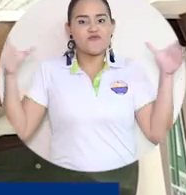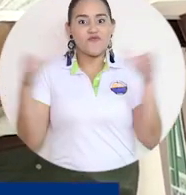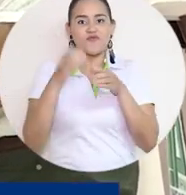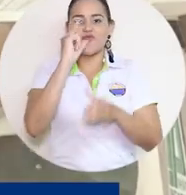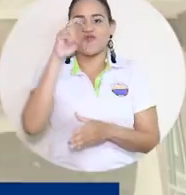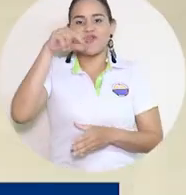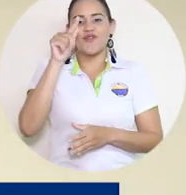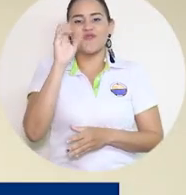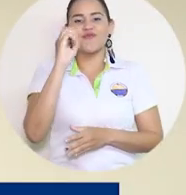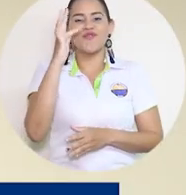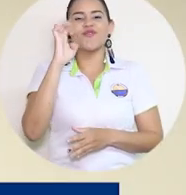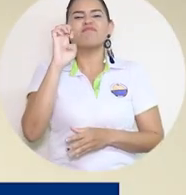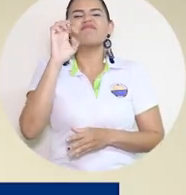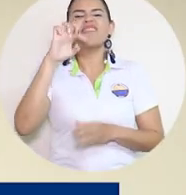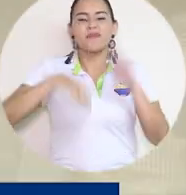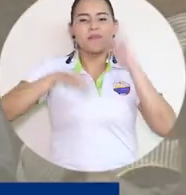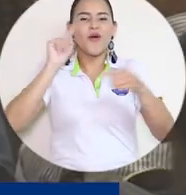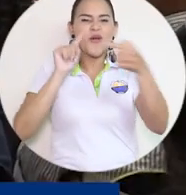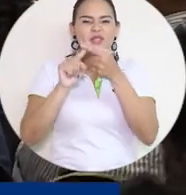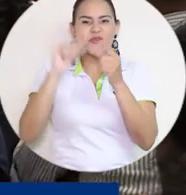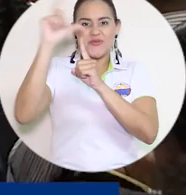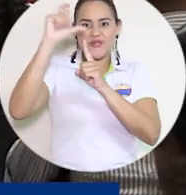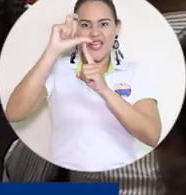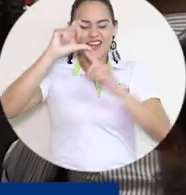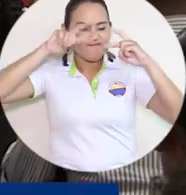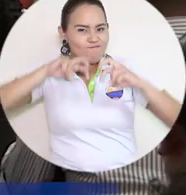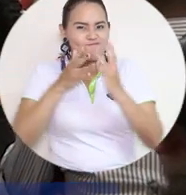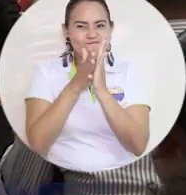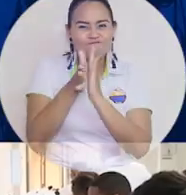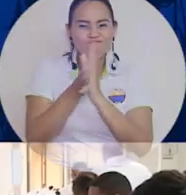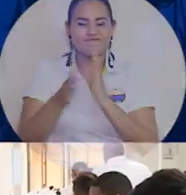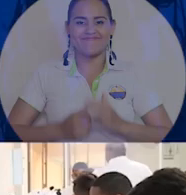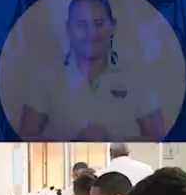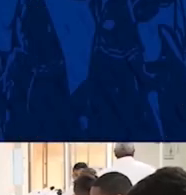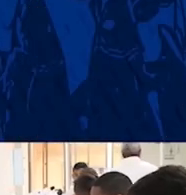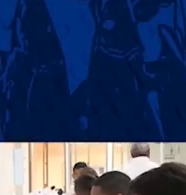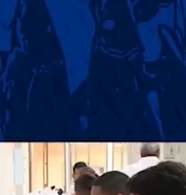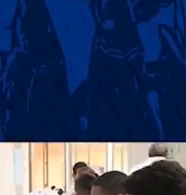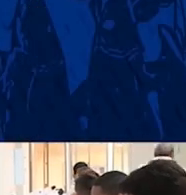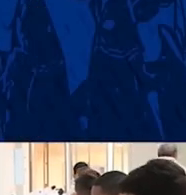Unimagdalena e Infotep inician ejecución de programas académicos en Ciénaga.